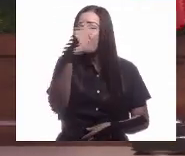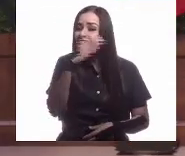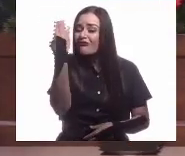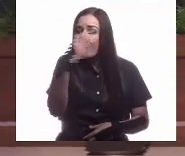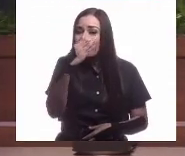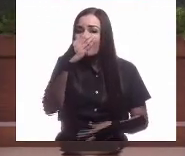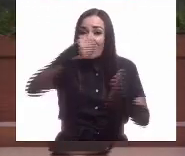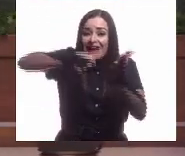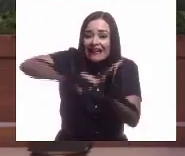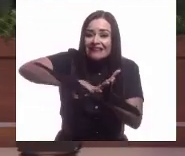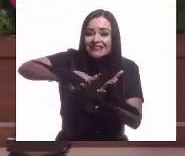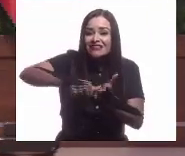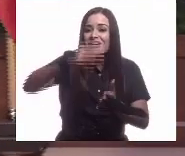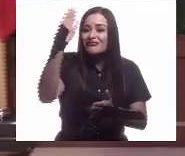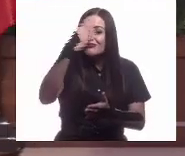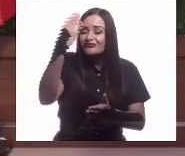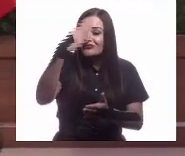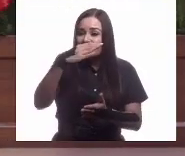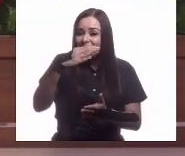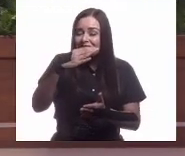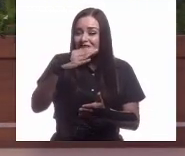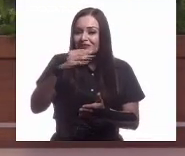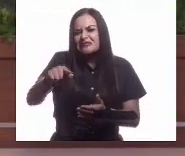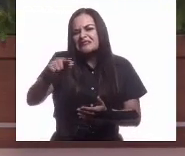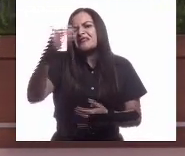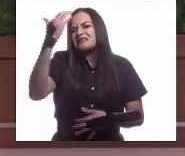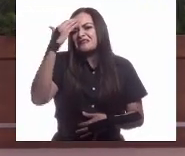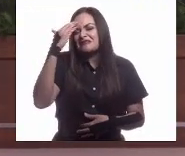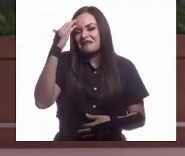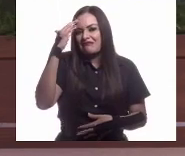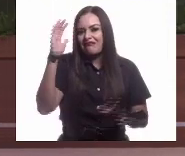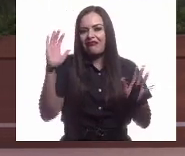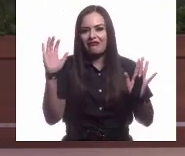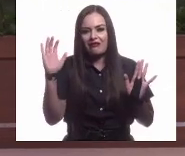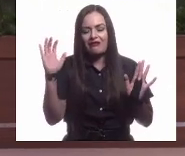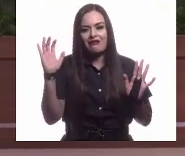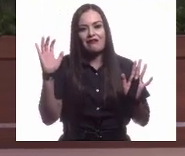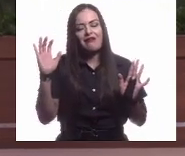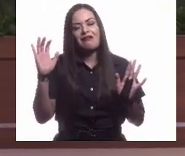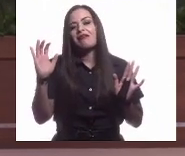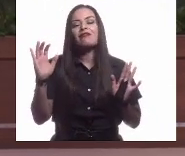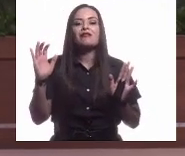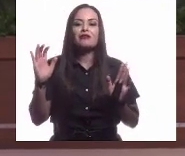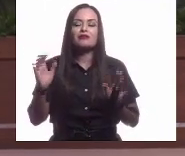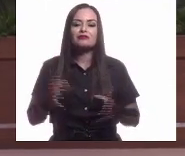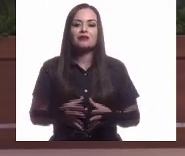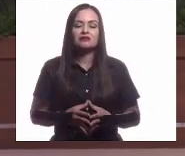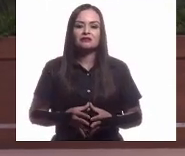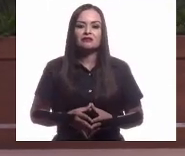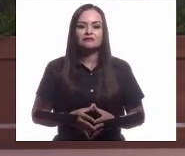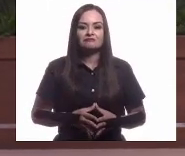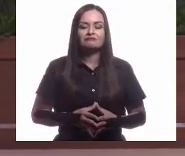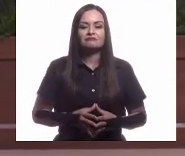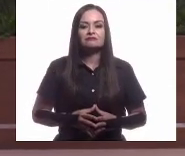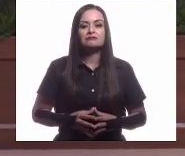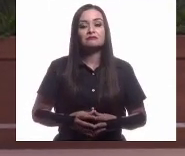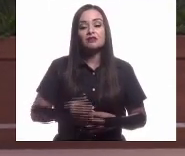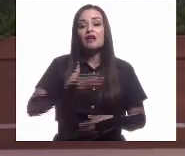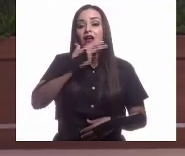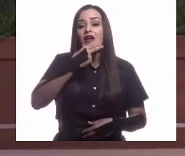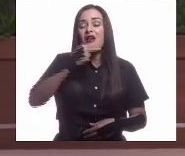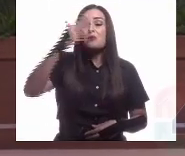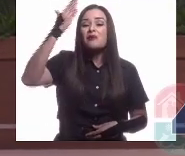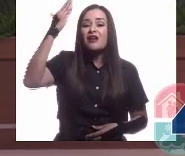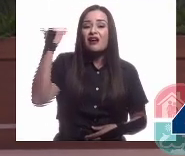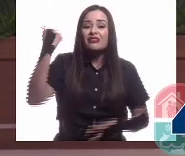mejor algunos de ustedes lo conocen, a lo mejor para algún evento de un registro o algo les tomó fotografías porque él se dedicaba en